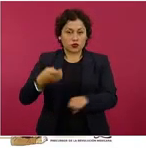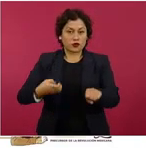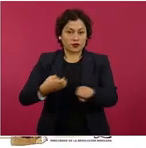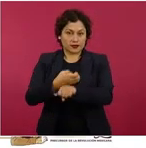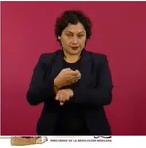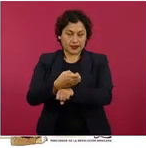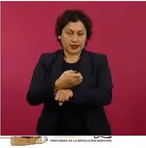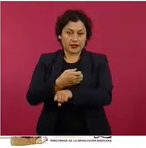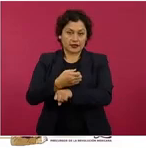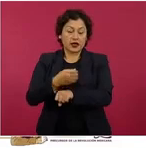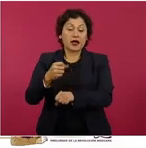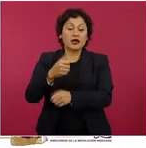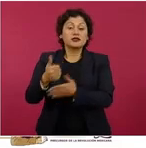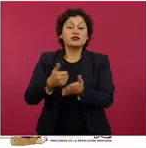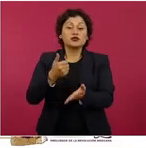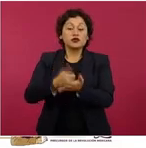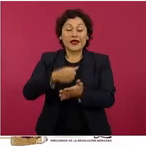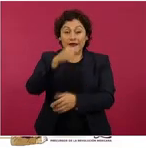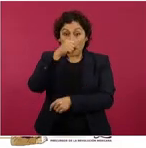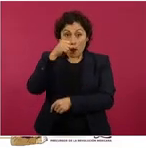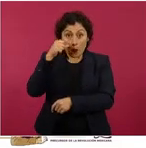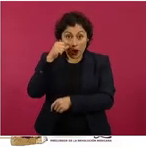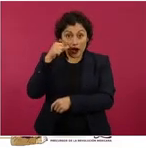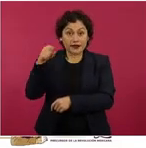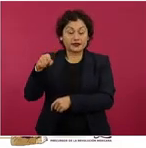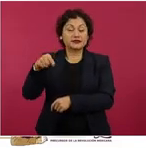en Ciudad Juárez, Nuevo León, a